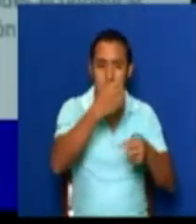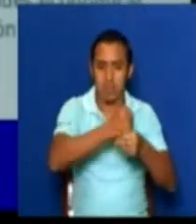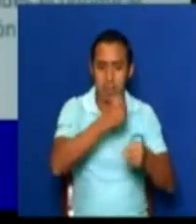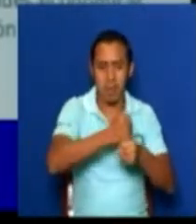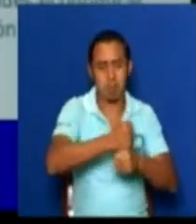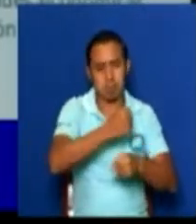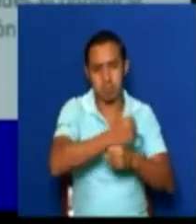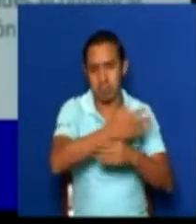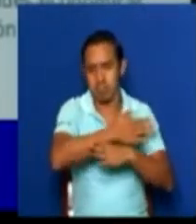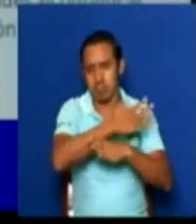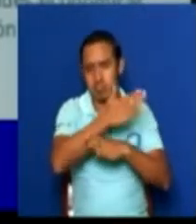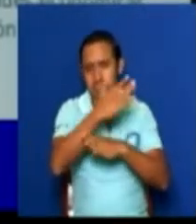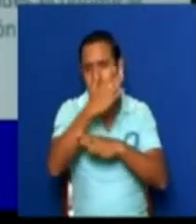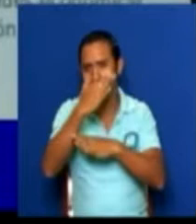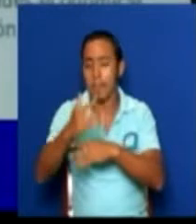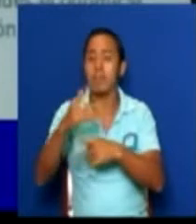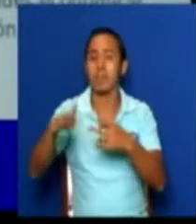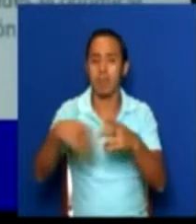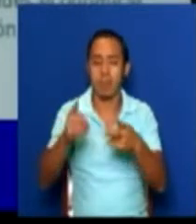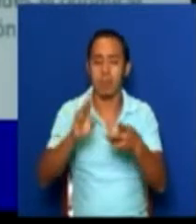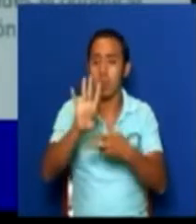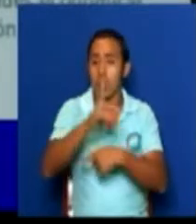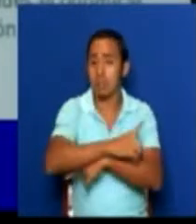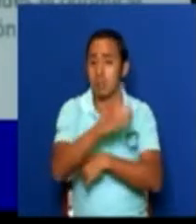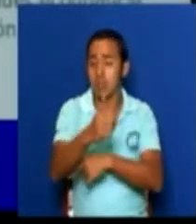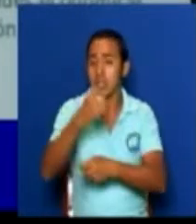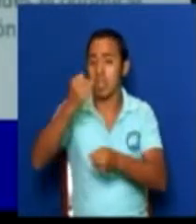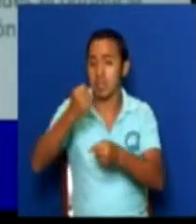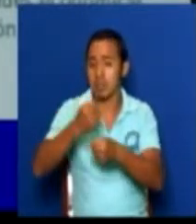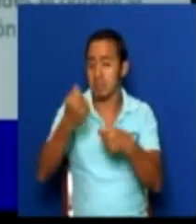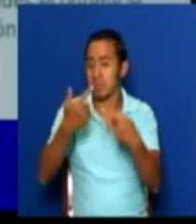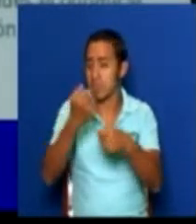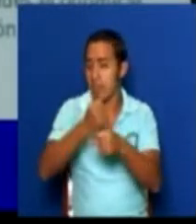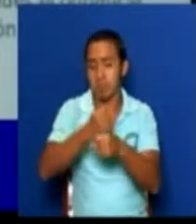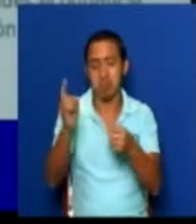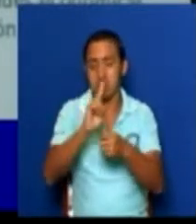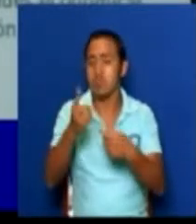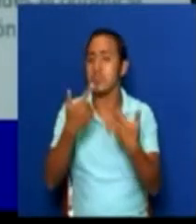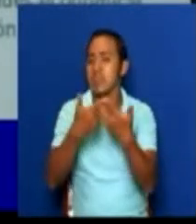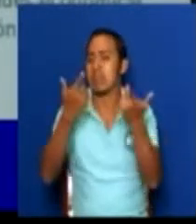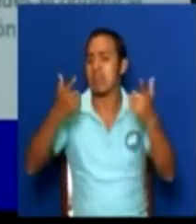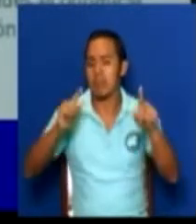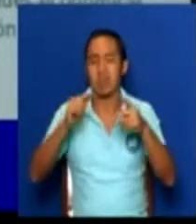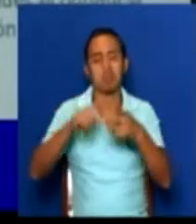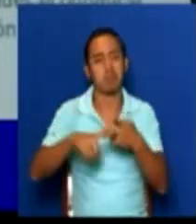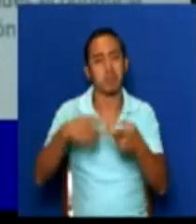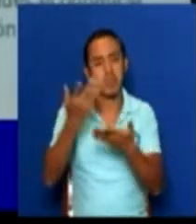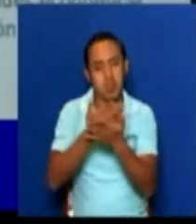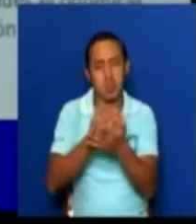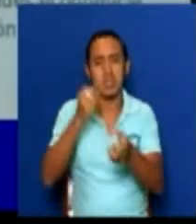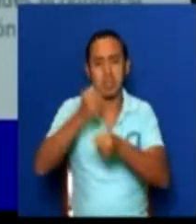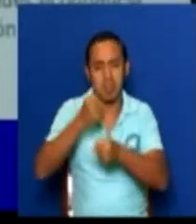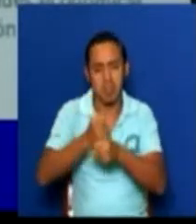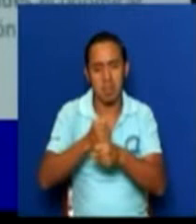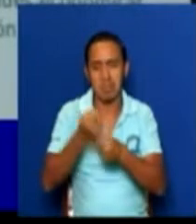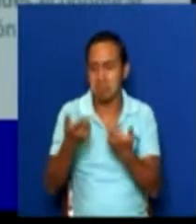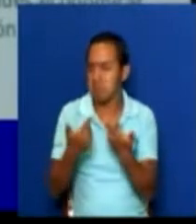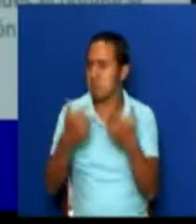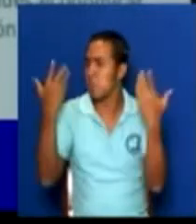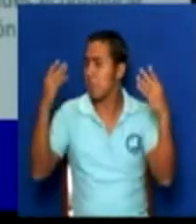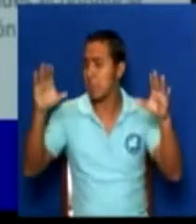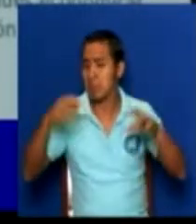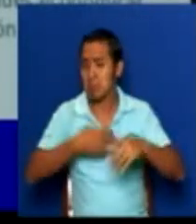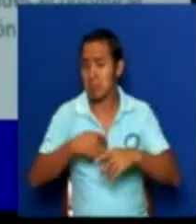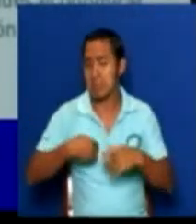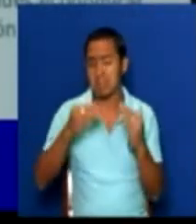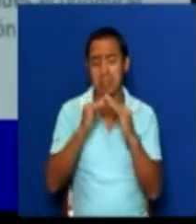cualquier otra actividad, como estudiar, desarrollar otra actividad económica, recrearse, descansar o realizar labores